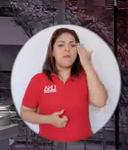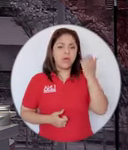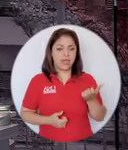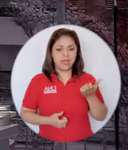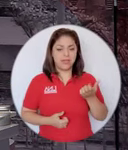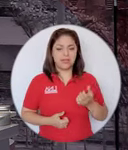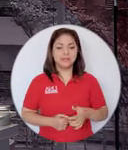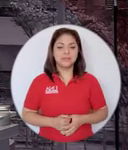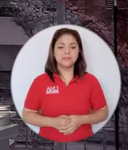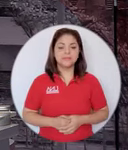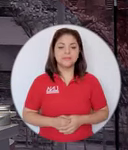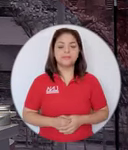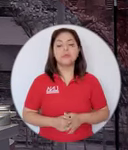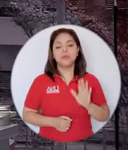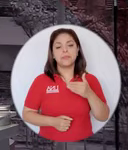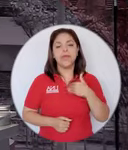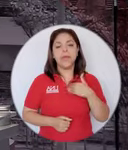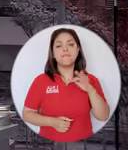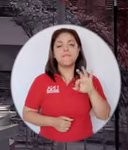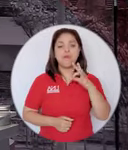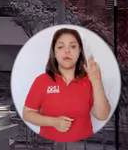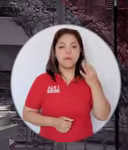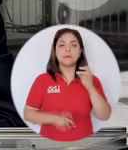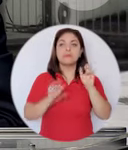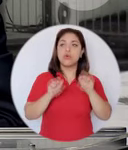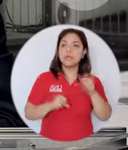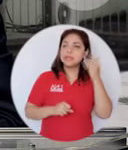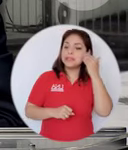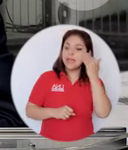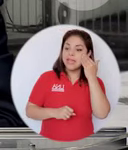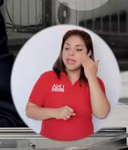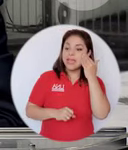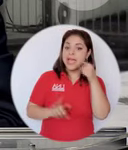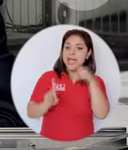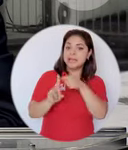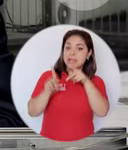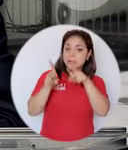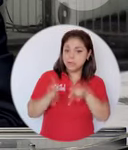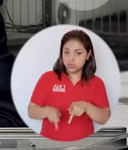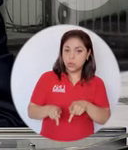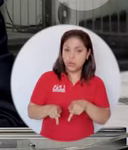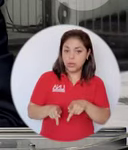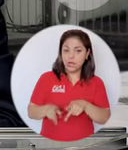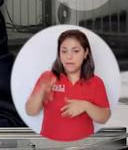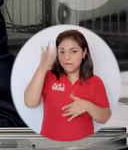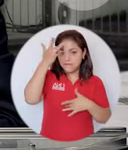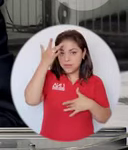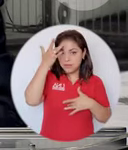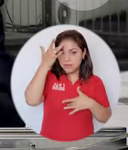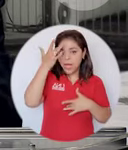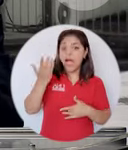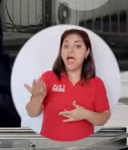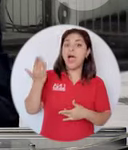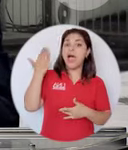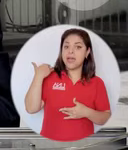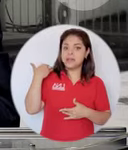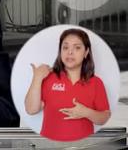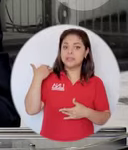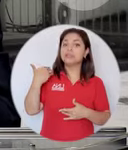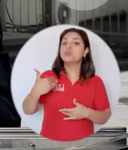el punto de vista del protocolo médico. Ok, existen maneras de poder saber si un individuo,